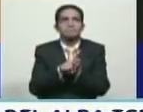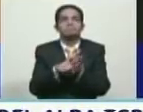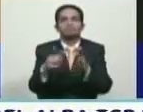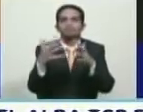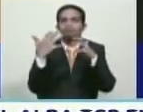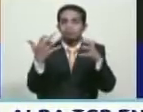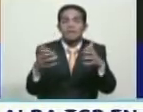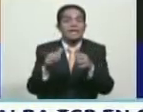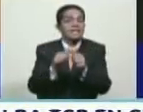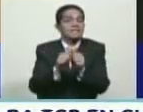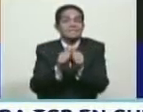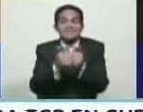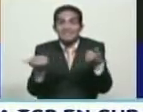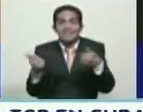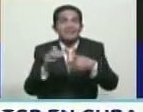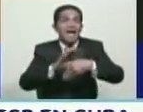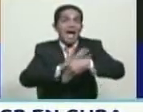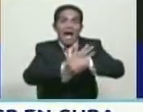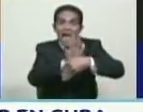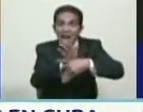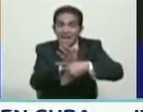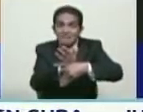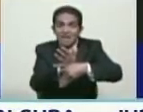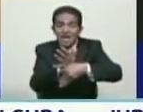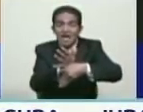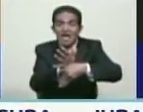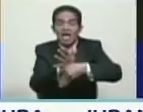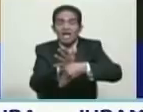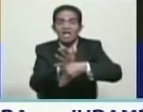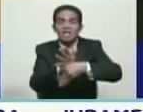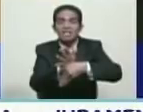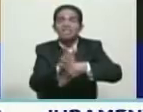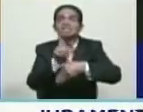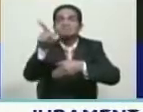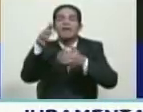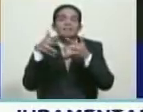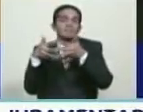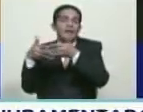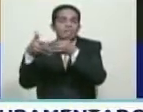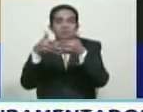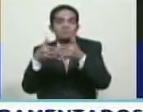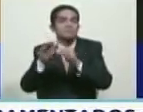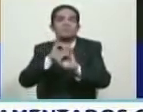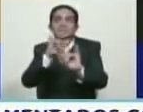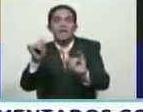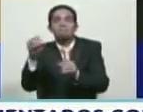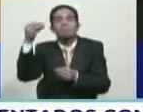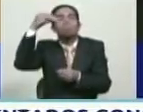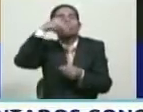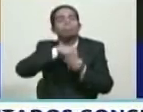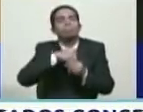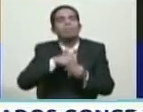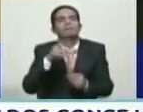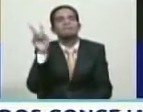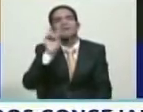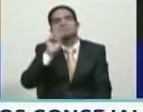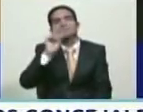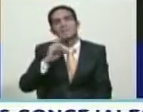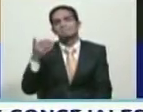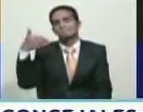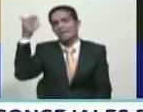Sin la presencia de el ALBA, el imperialismo ya hubiese